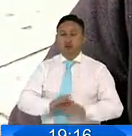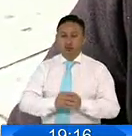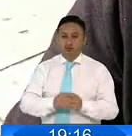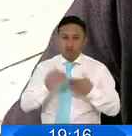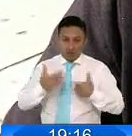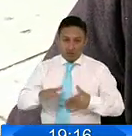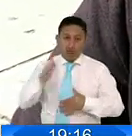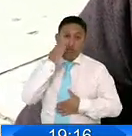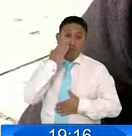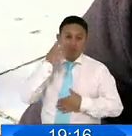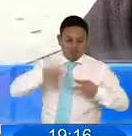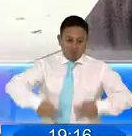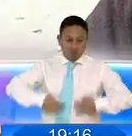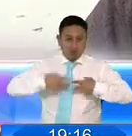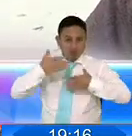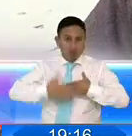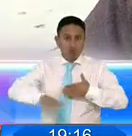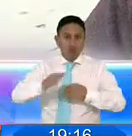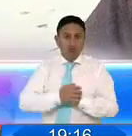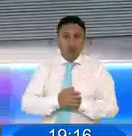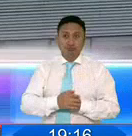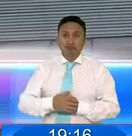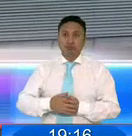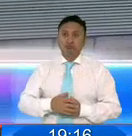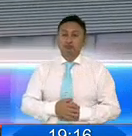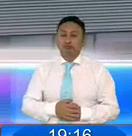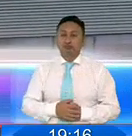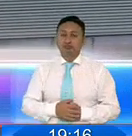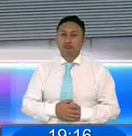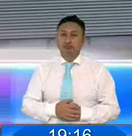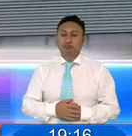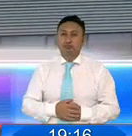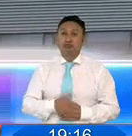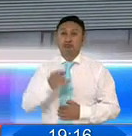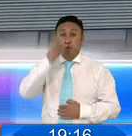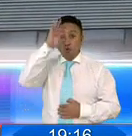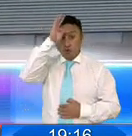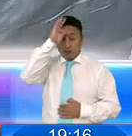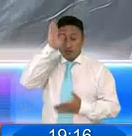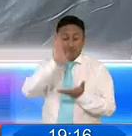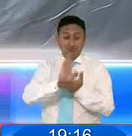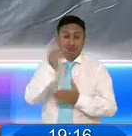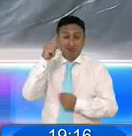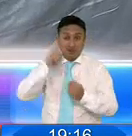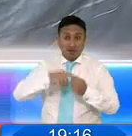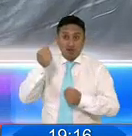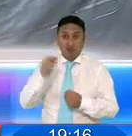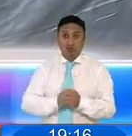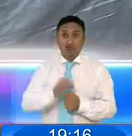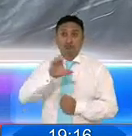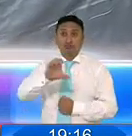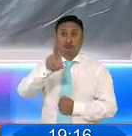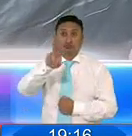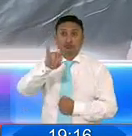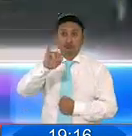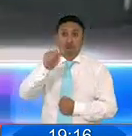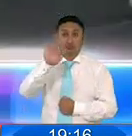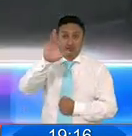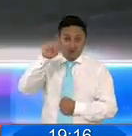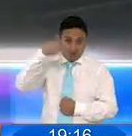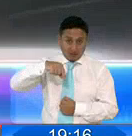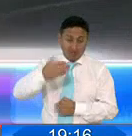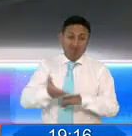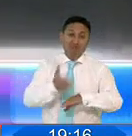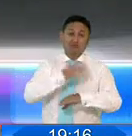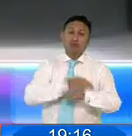todavía mi madre está con vida y la tenemos aquí. Esto mientras que en el Hospital IES Quito Sur, Cristina Aguilar, desde el pasado 17